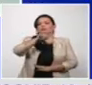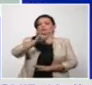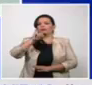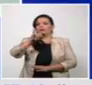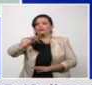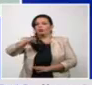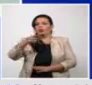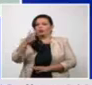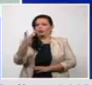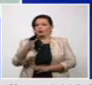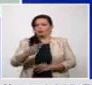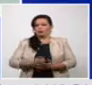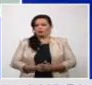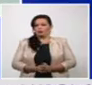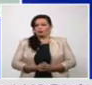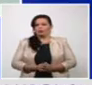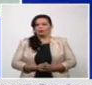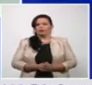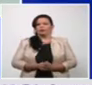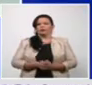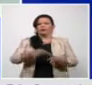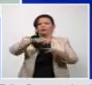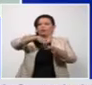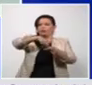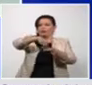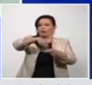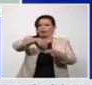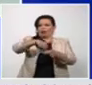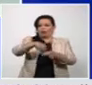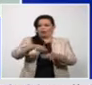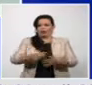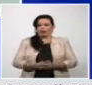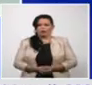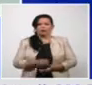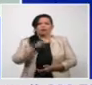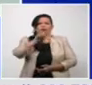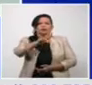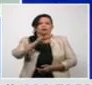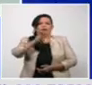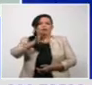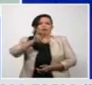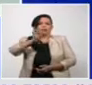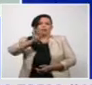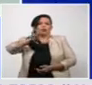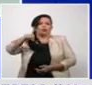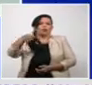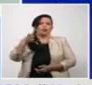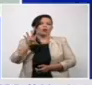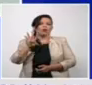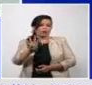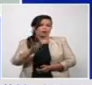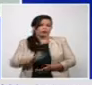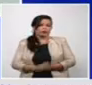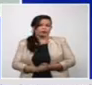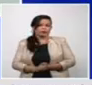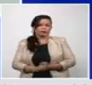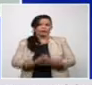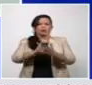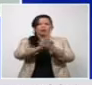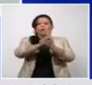166,2, el municipio especial Isla de la Juventud con 129,4, Mayabeque